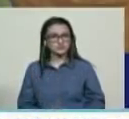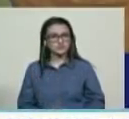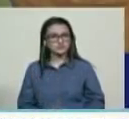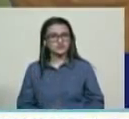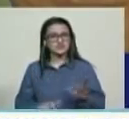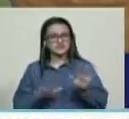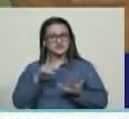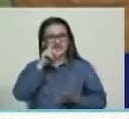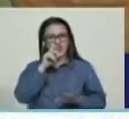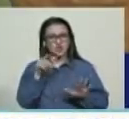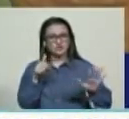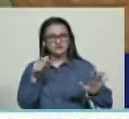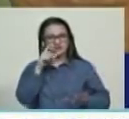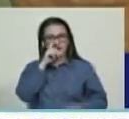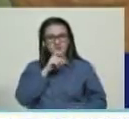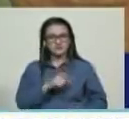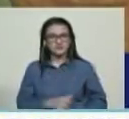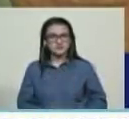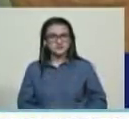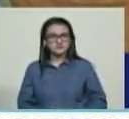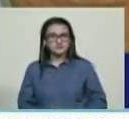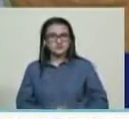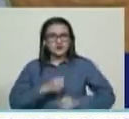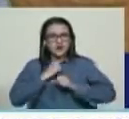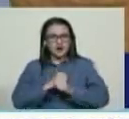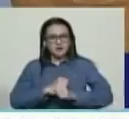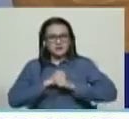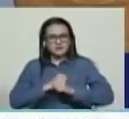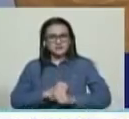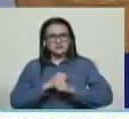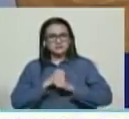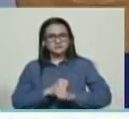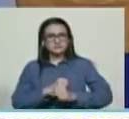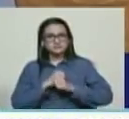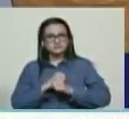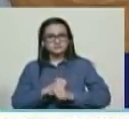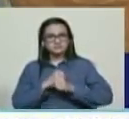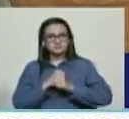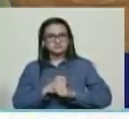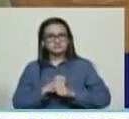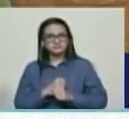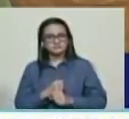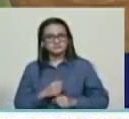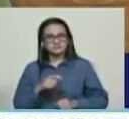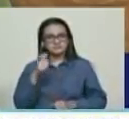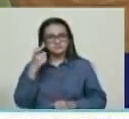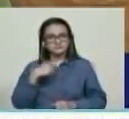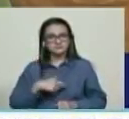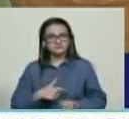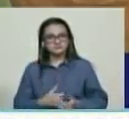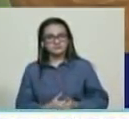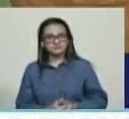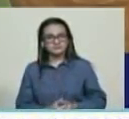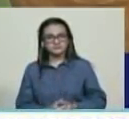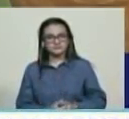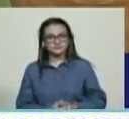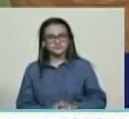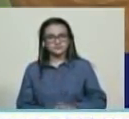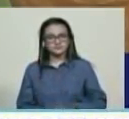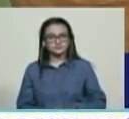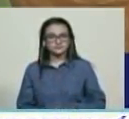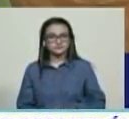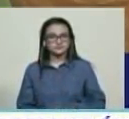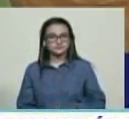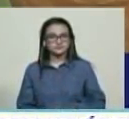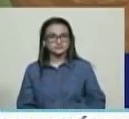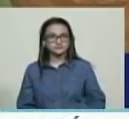15 años, 16 años, agarró un caballo y se fue a combatir, un bolivariano auténtico, y lo